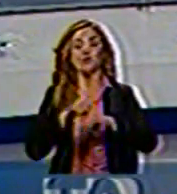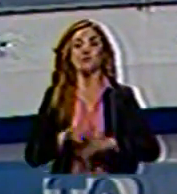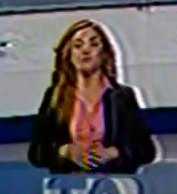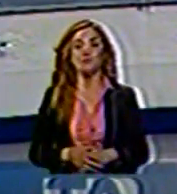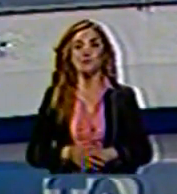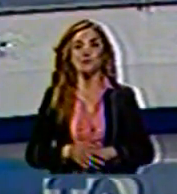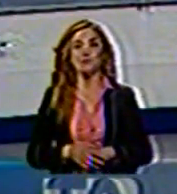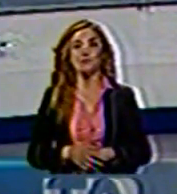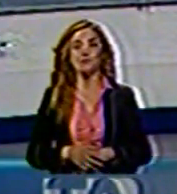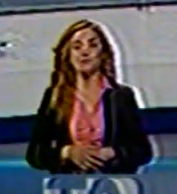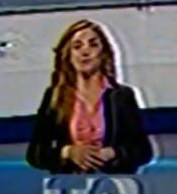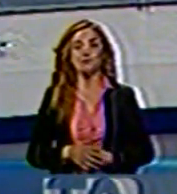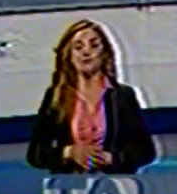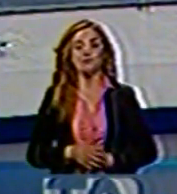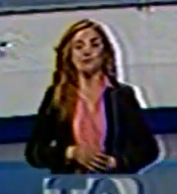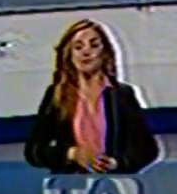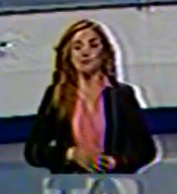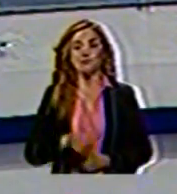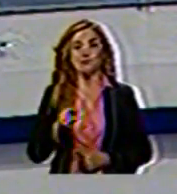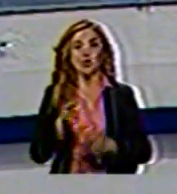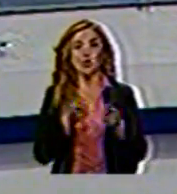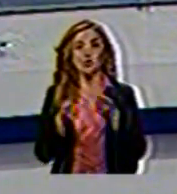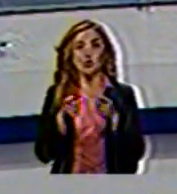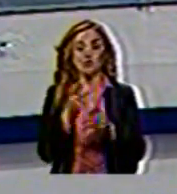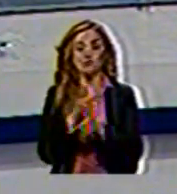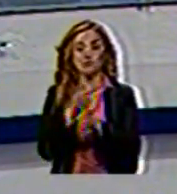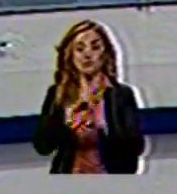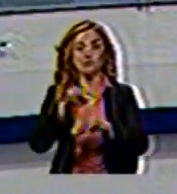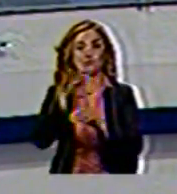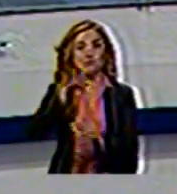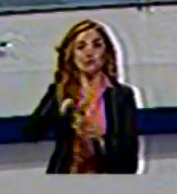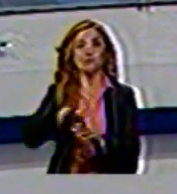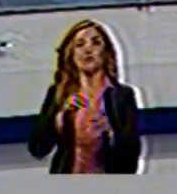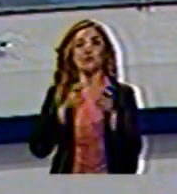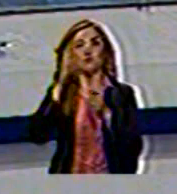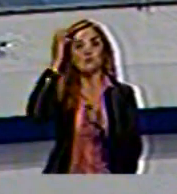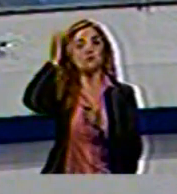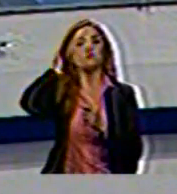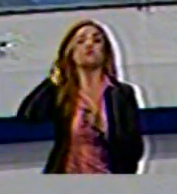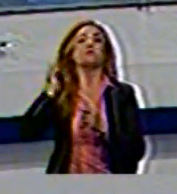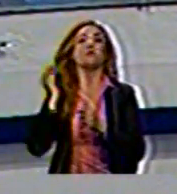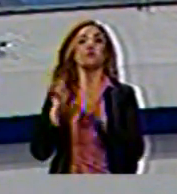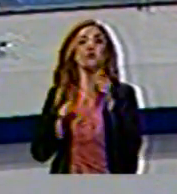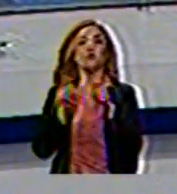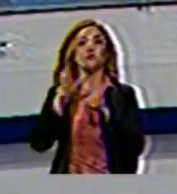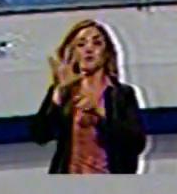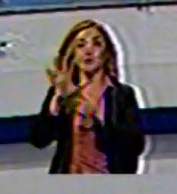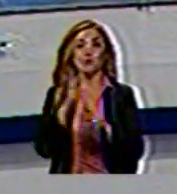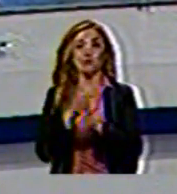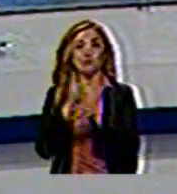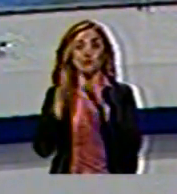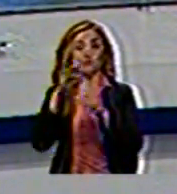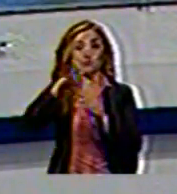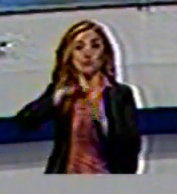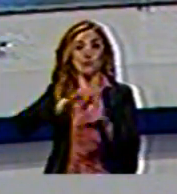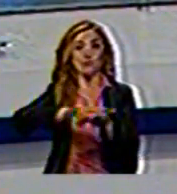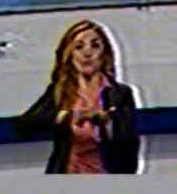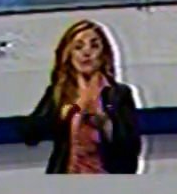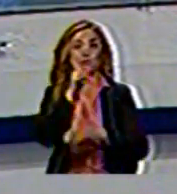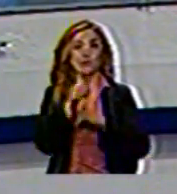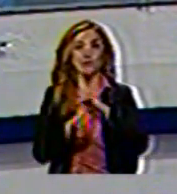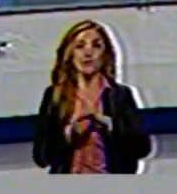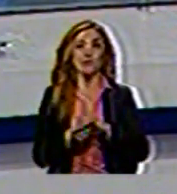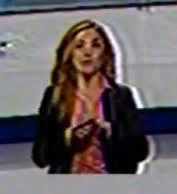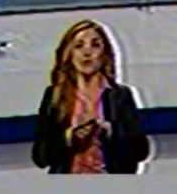Tras las discrepancias internas por el control del Consejo Nacional Electoral, los 5 consejeros electorales volvieron a reunirse en privado